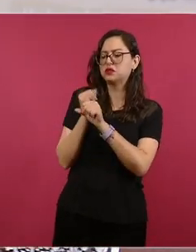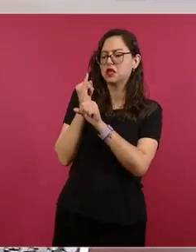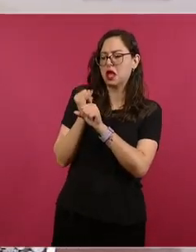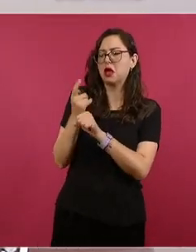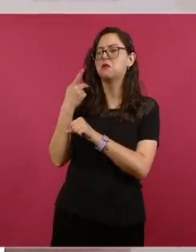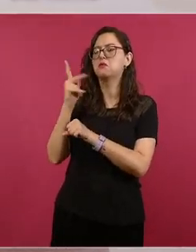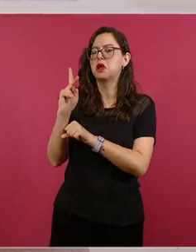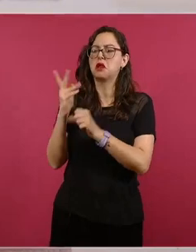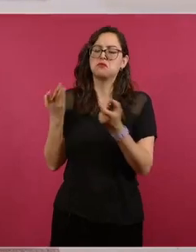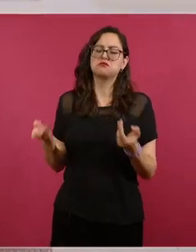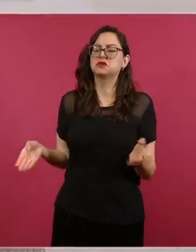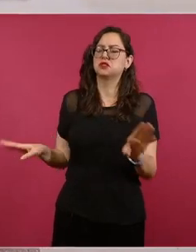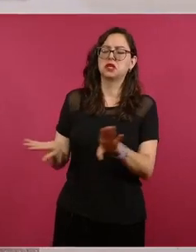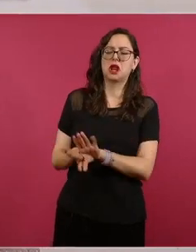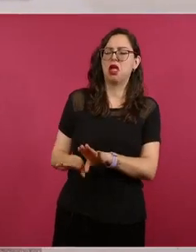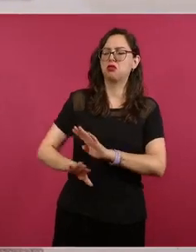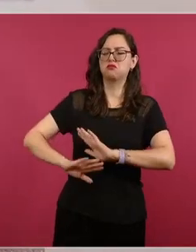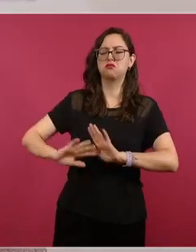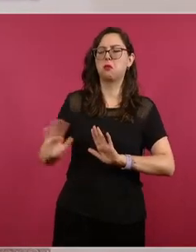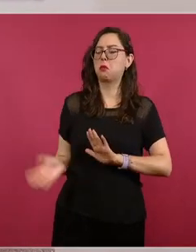¿quién ordenó hacer esa investigación?